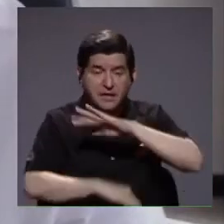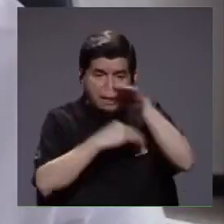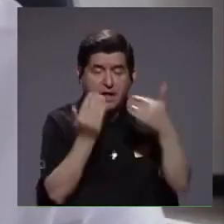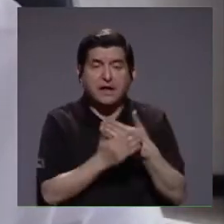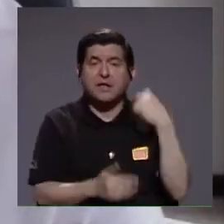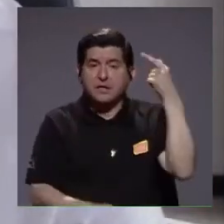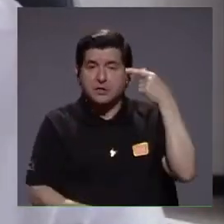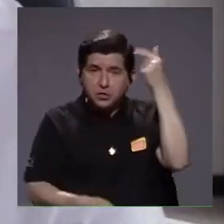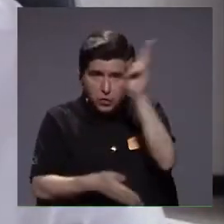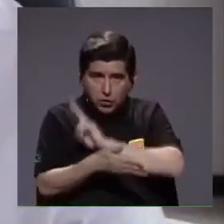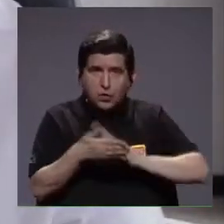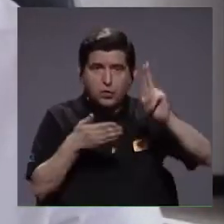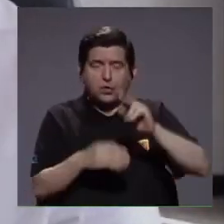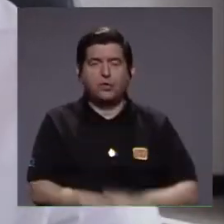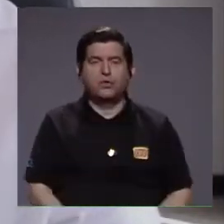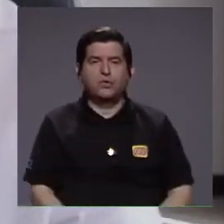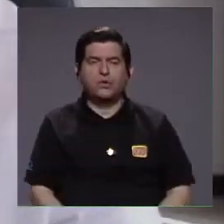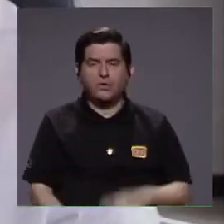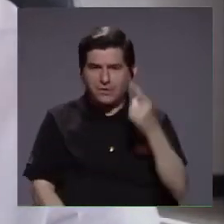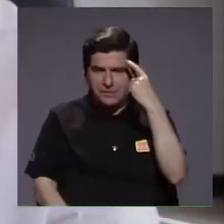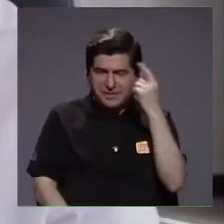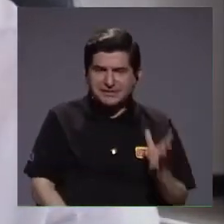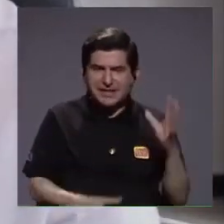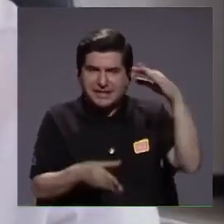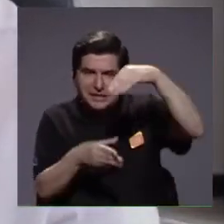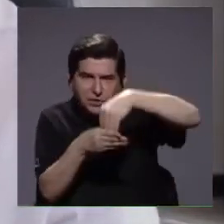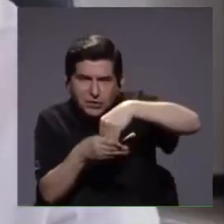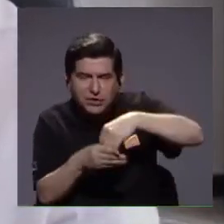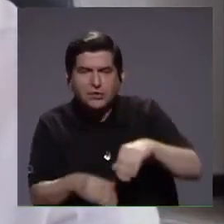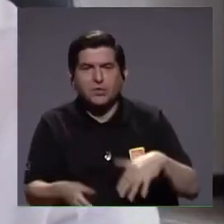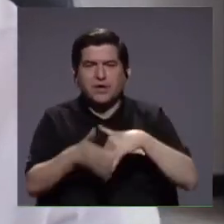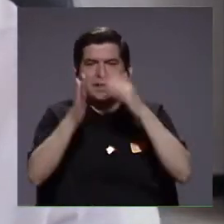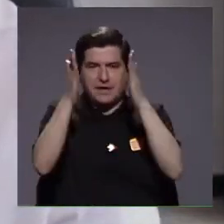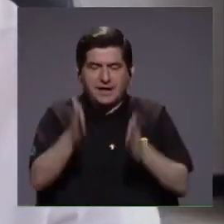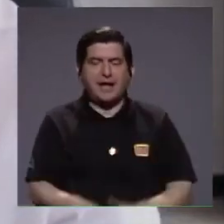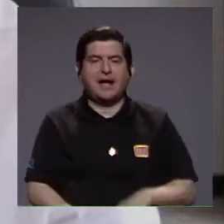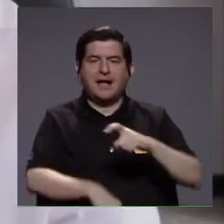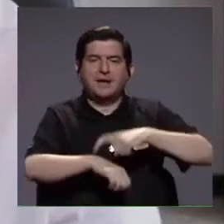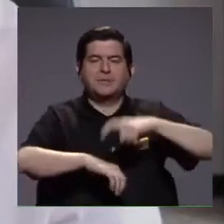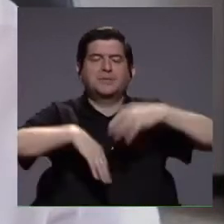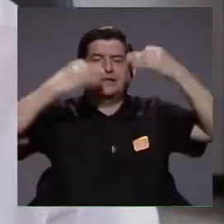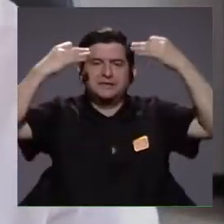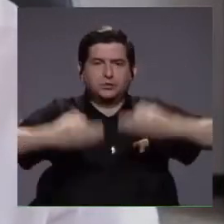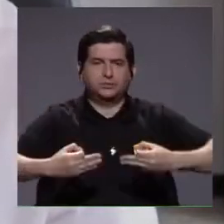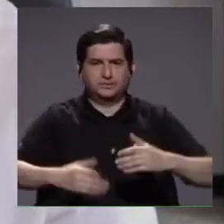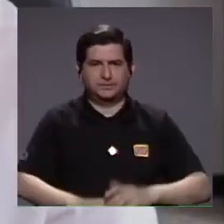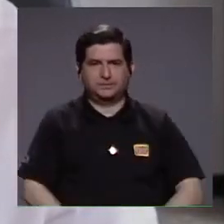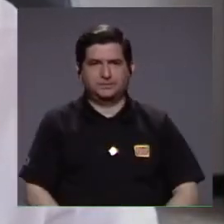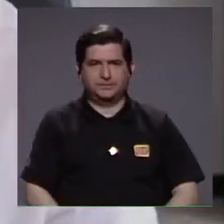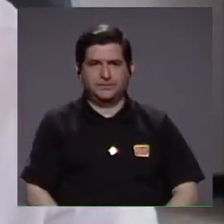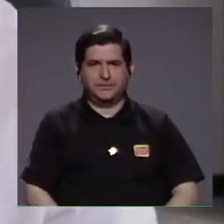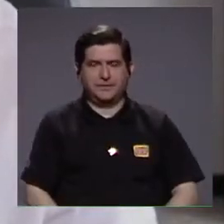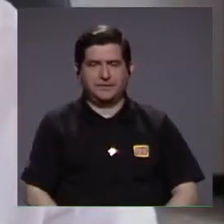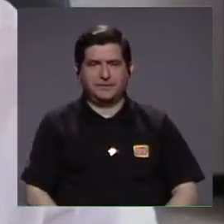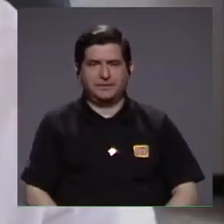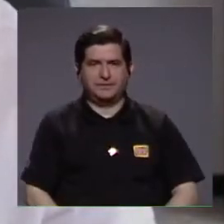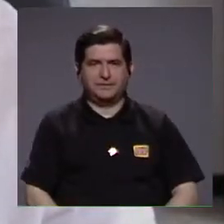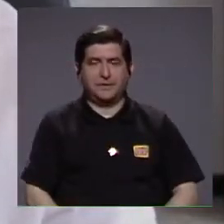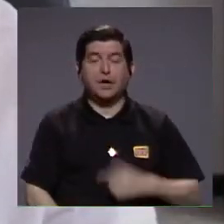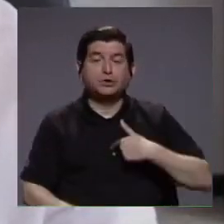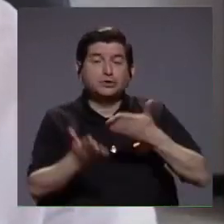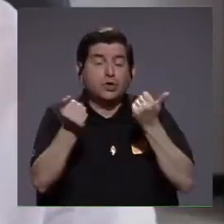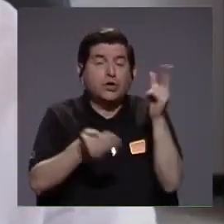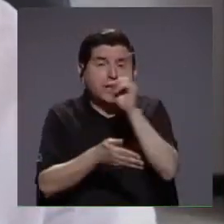participación en todo el gobierno universitario, una consideración, una incorporación del sector estudiantil en la toma de decisiones